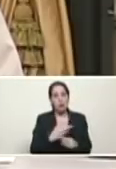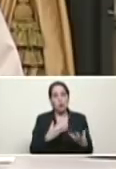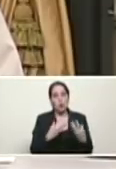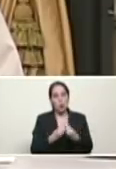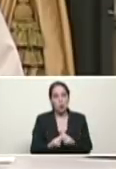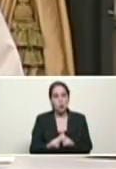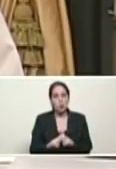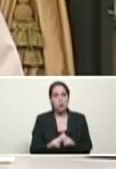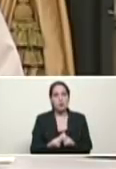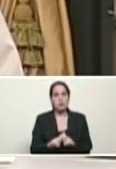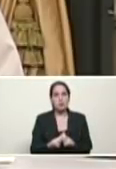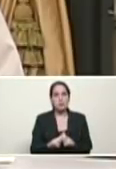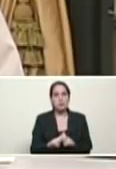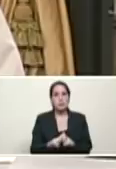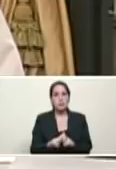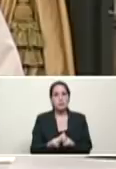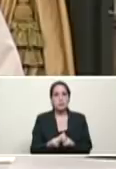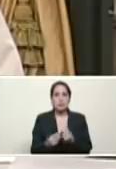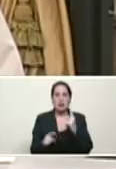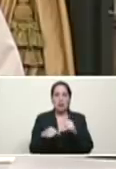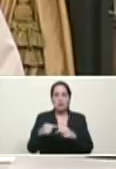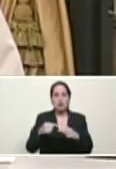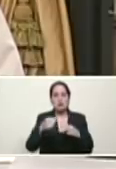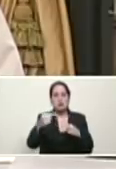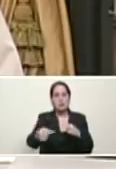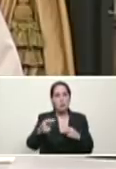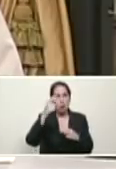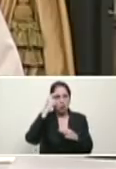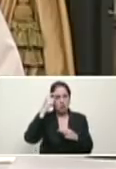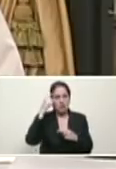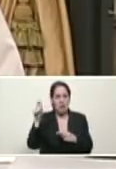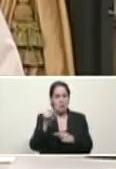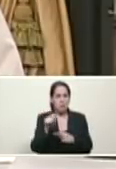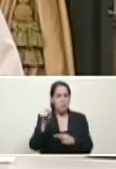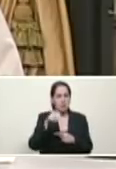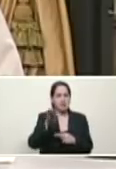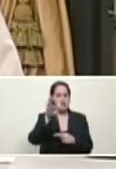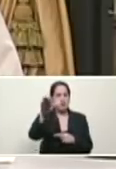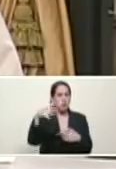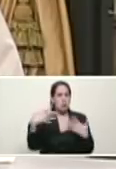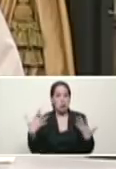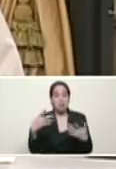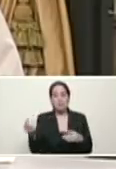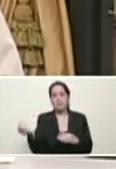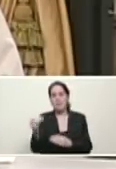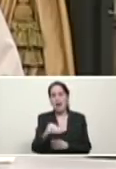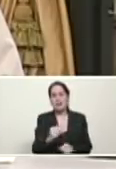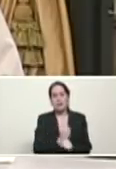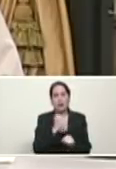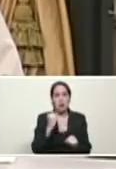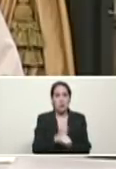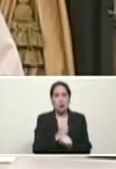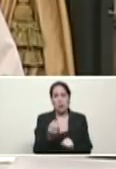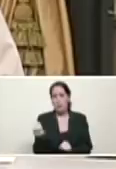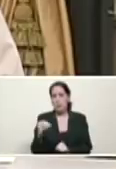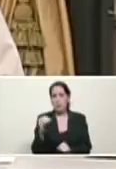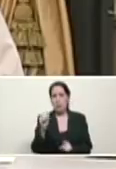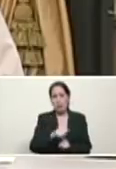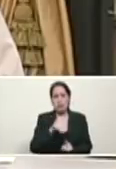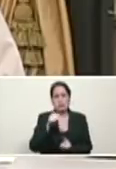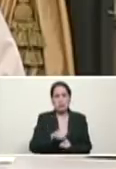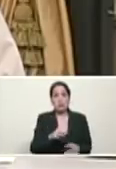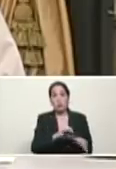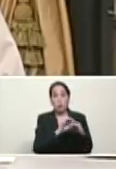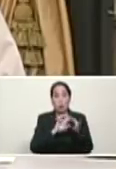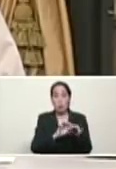y trabajando. Y lo que viene en los días y meses futuros es más trabajo, más batalla, más